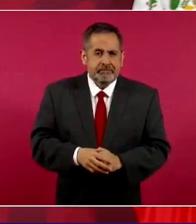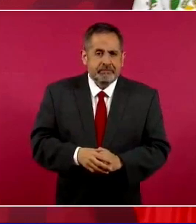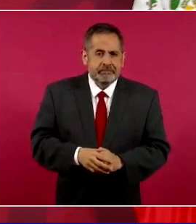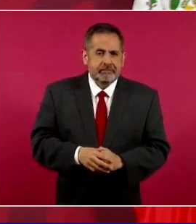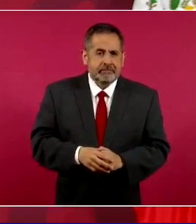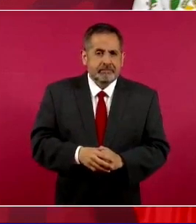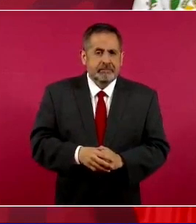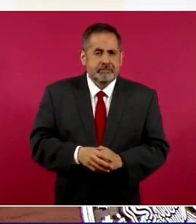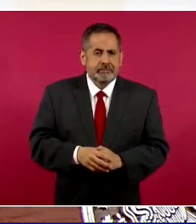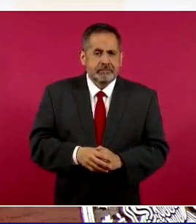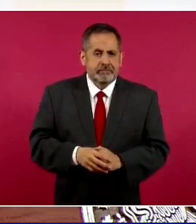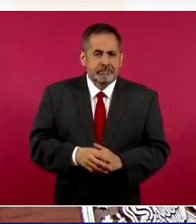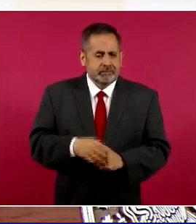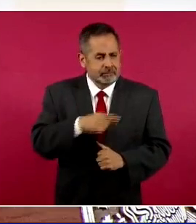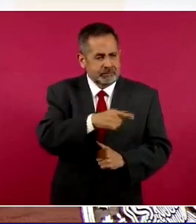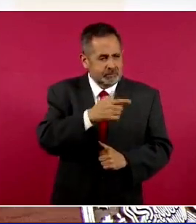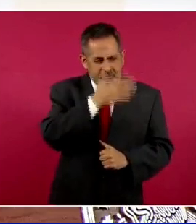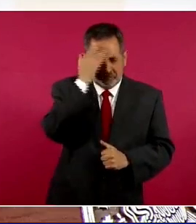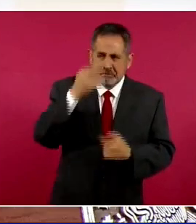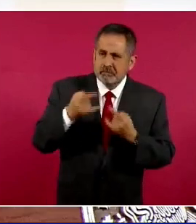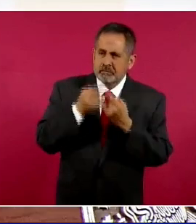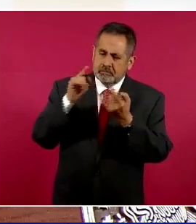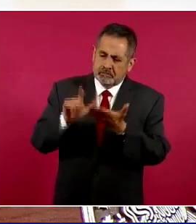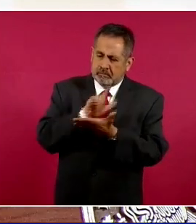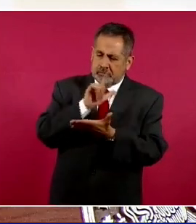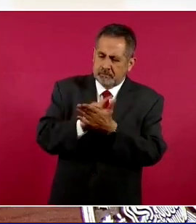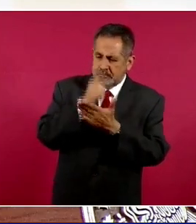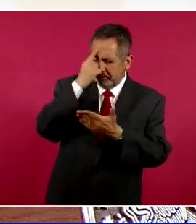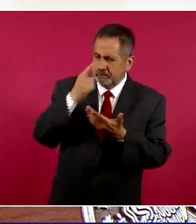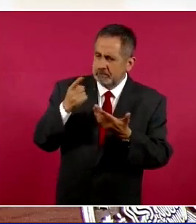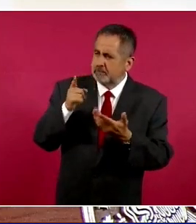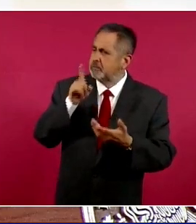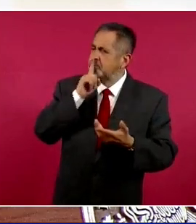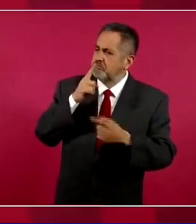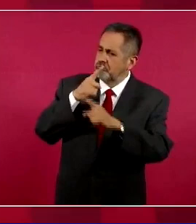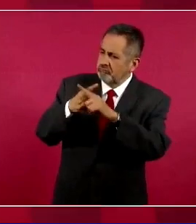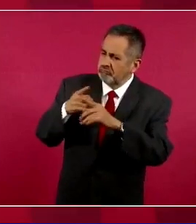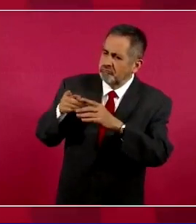de las leyes de censura en México?